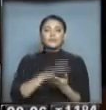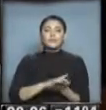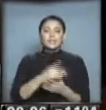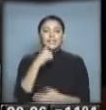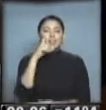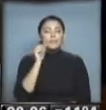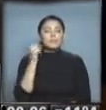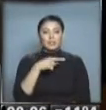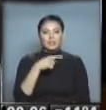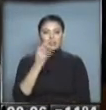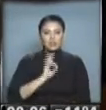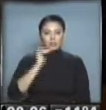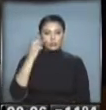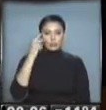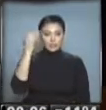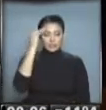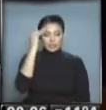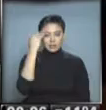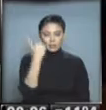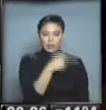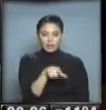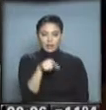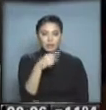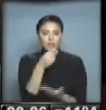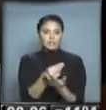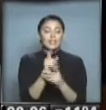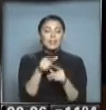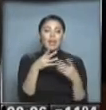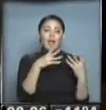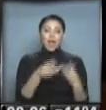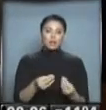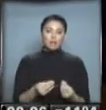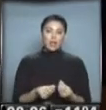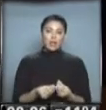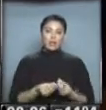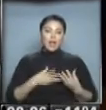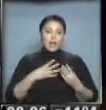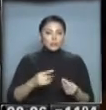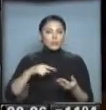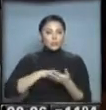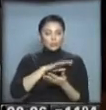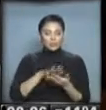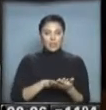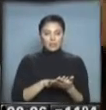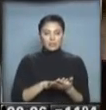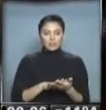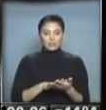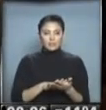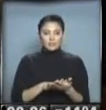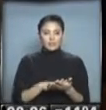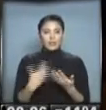año 2015 y a la vez tratar de ayudar a la conformación dentro de la ciudad de Buenos Aires de